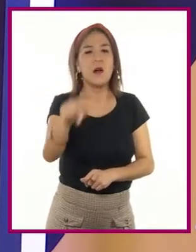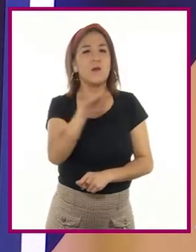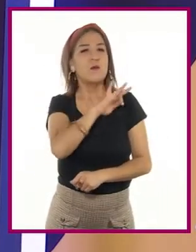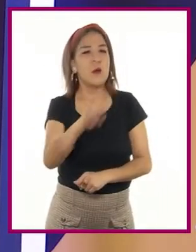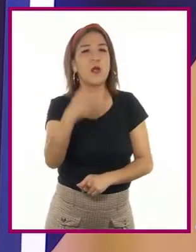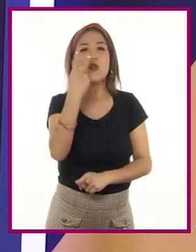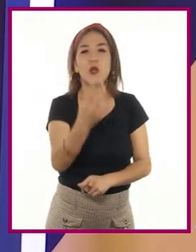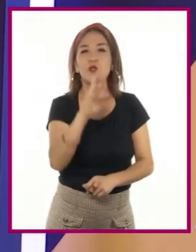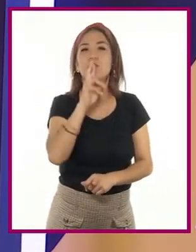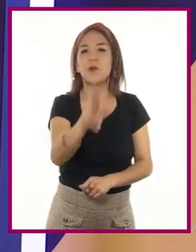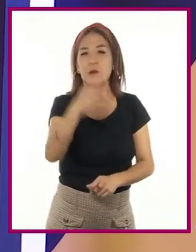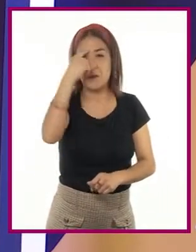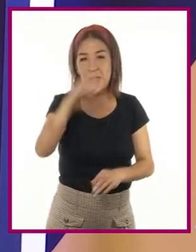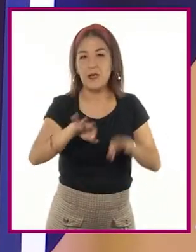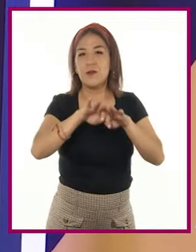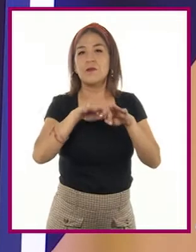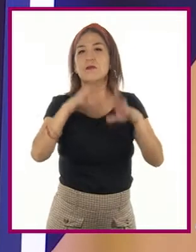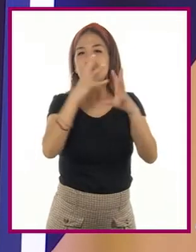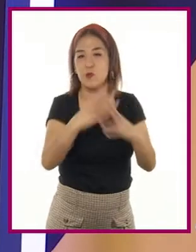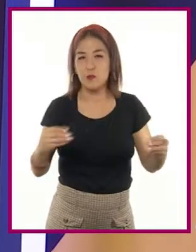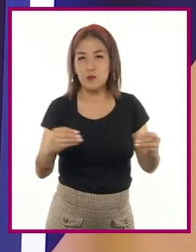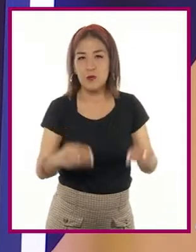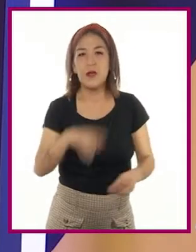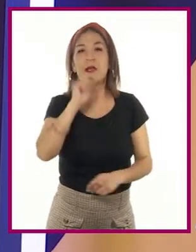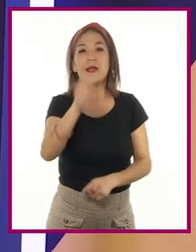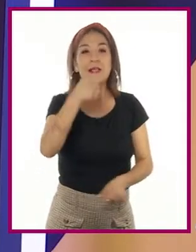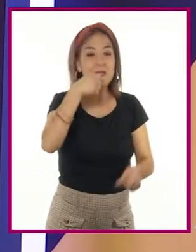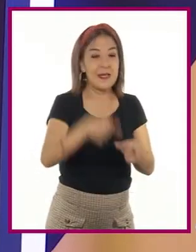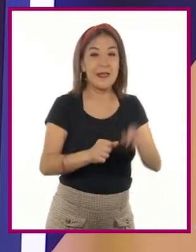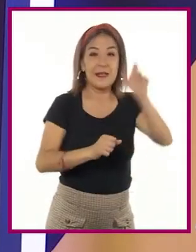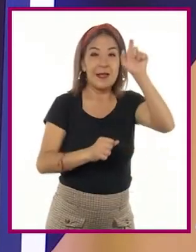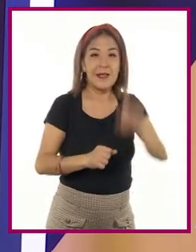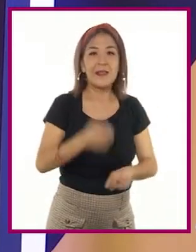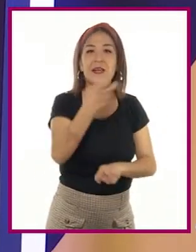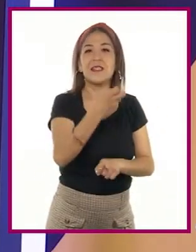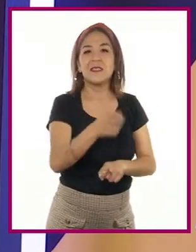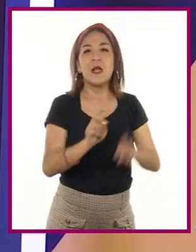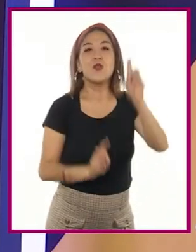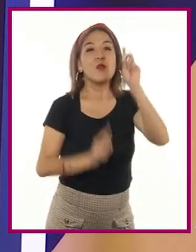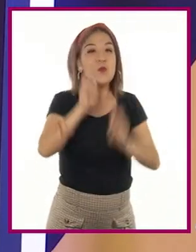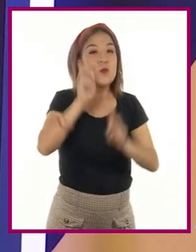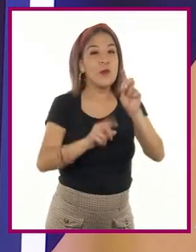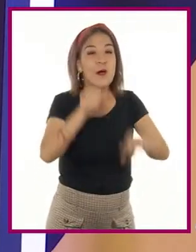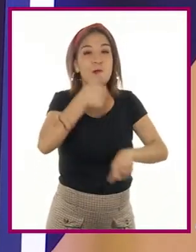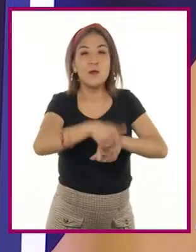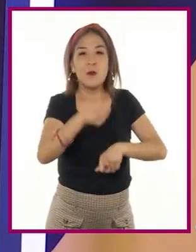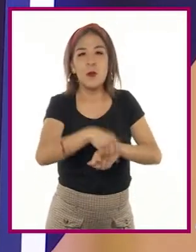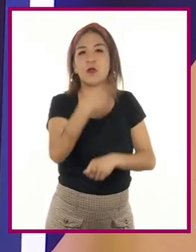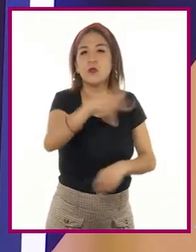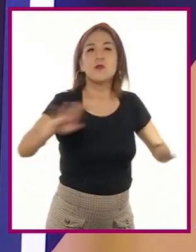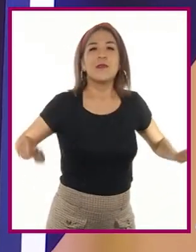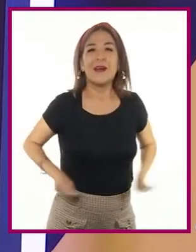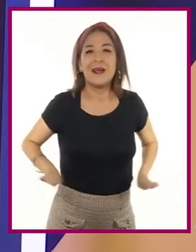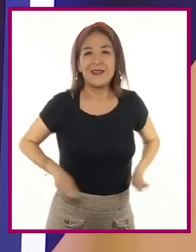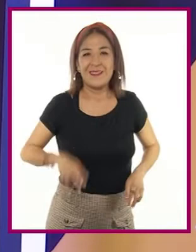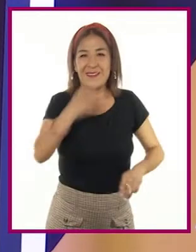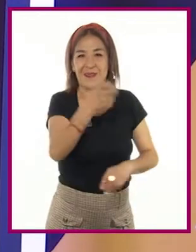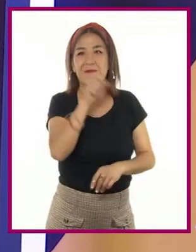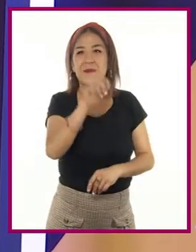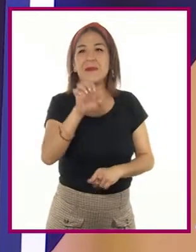en este caso la literal x representa a una incógnita que por las características de la ecuación